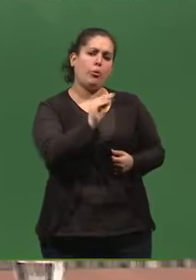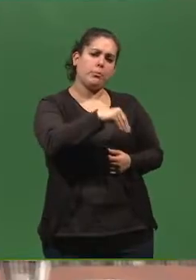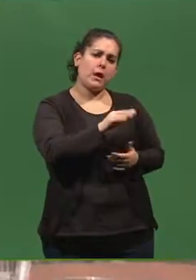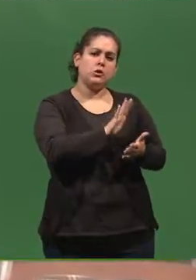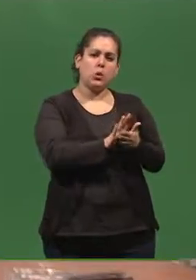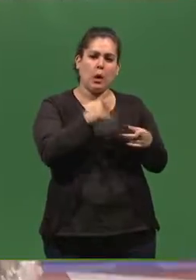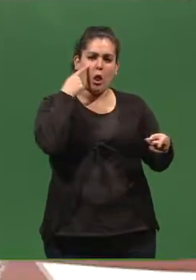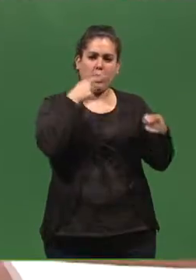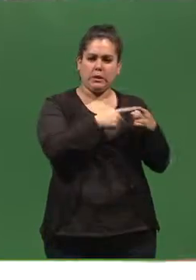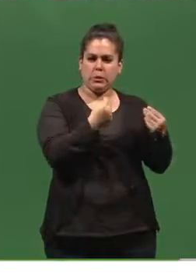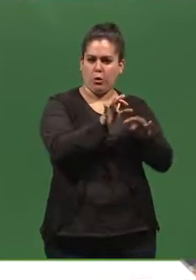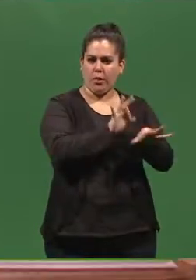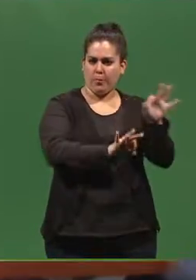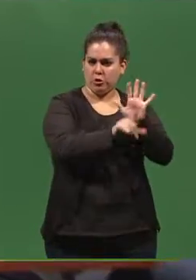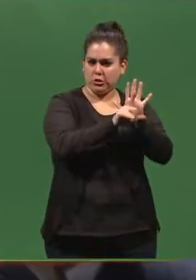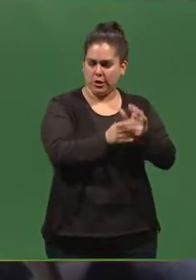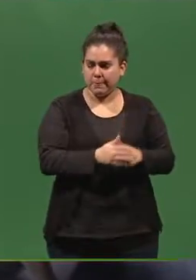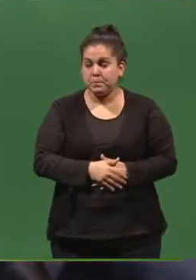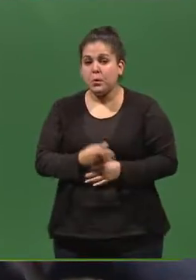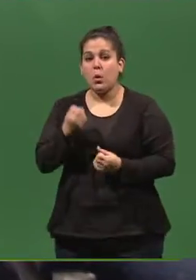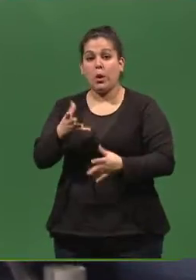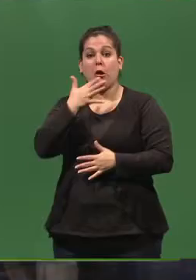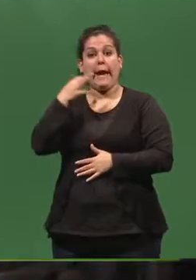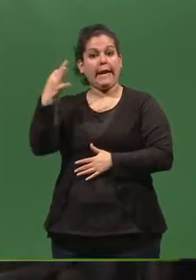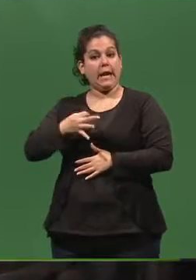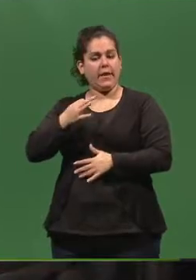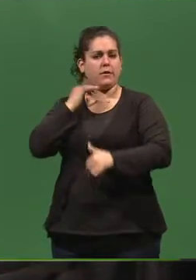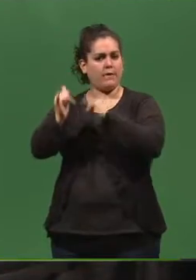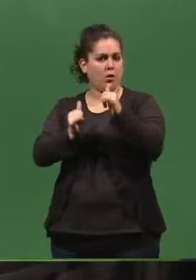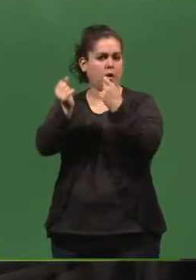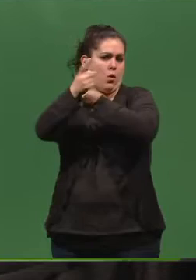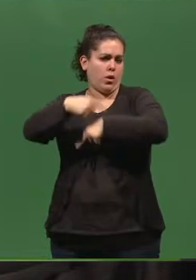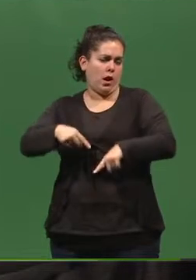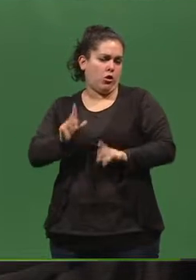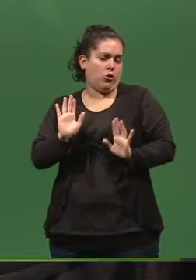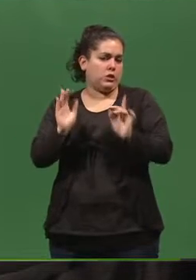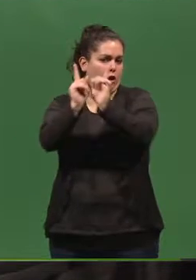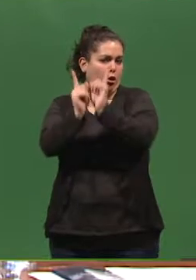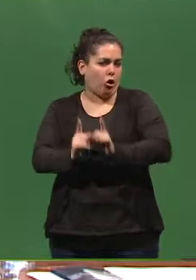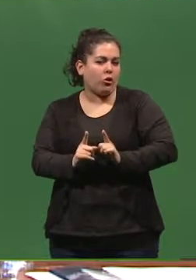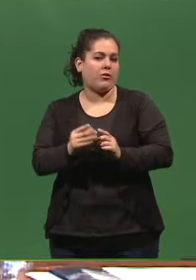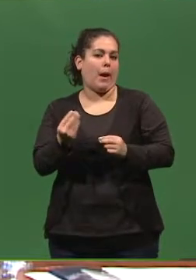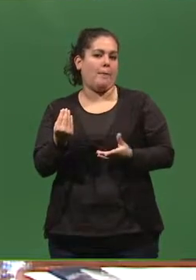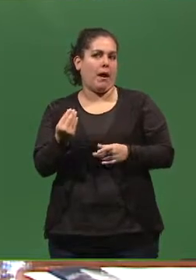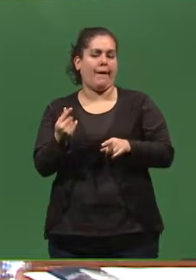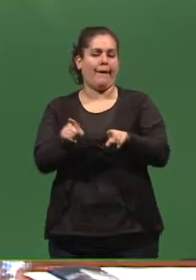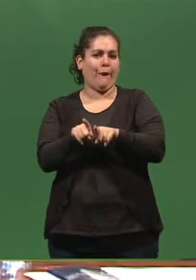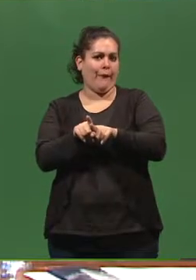volvamos al núcleo duro. Dale, Que es el proyecto. mira, en realidad te planteo algunas cuestiones más chiquititas como para